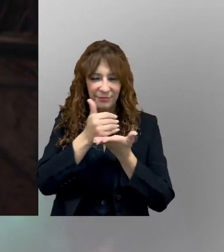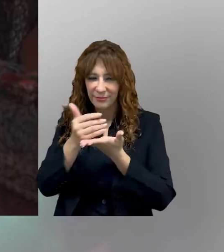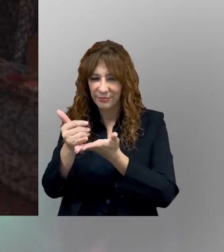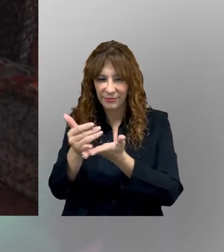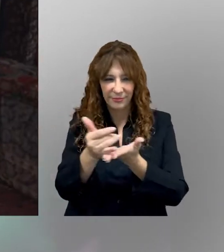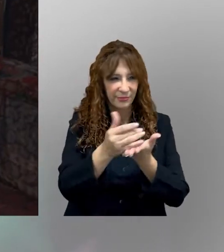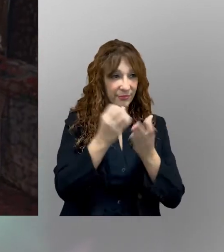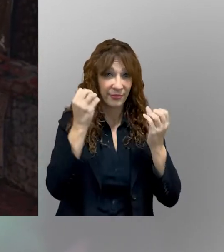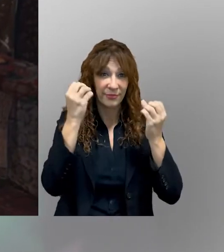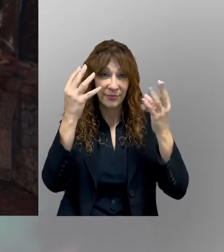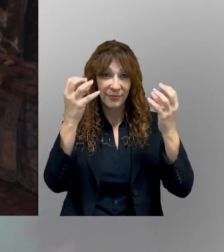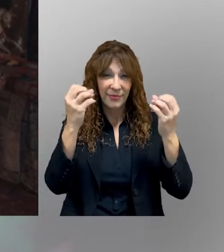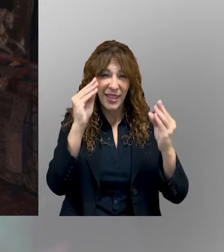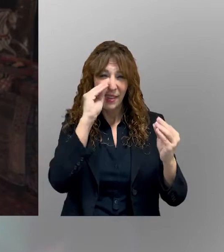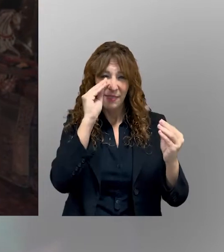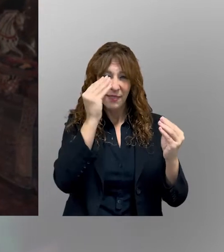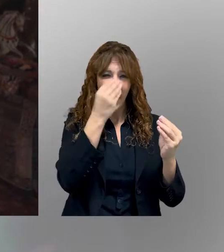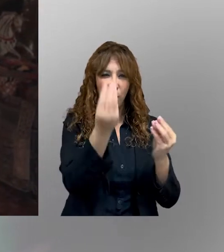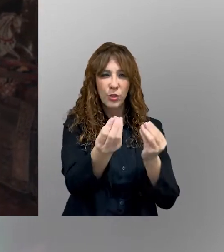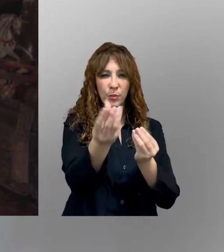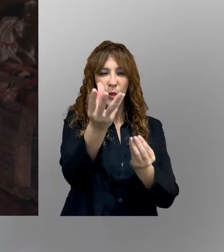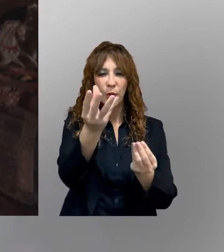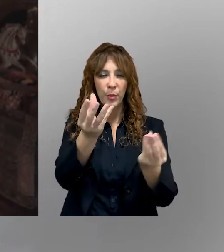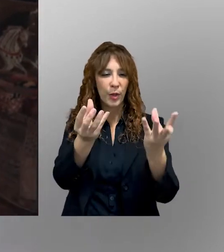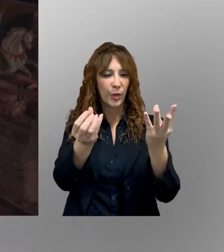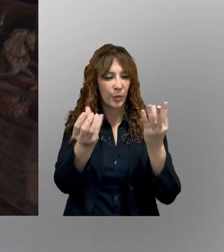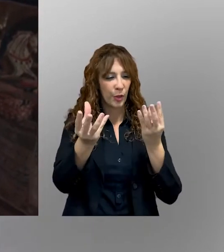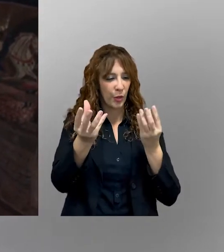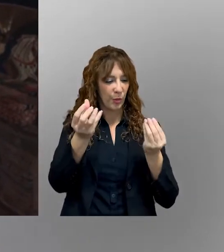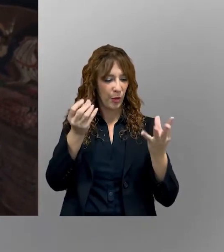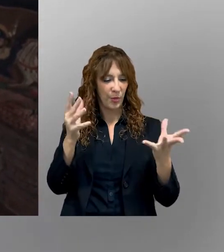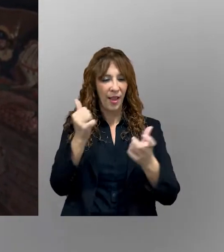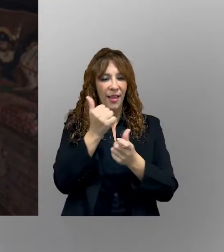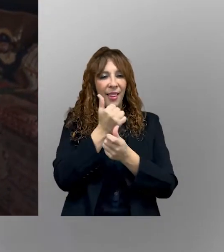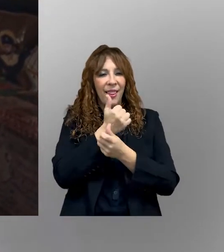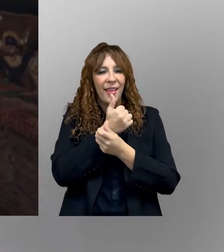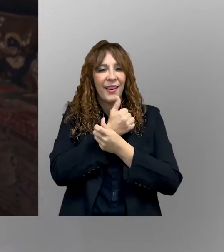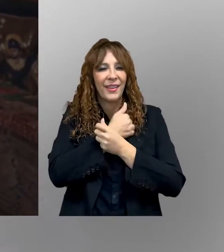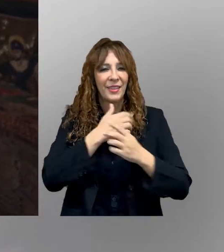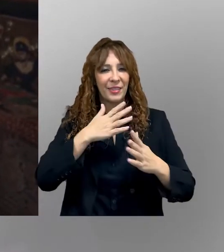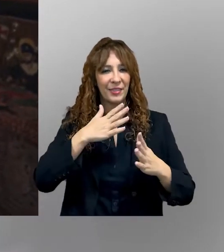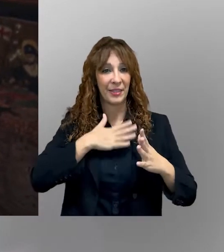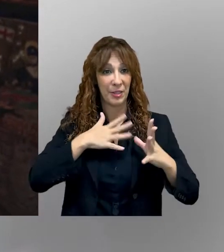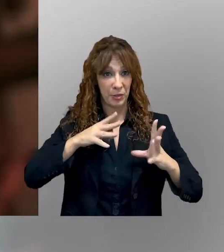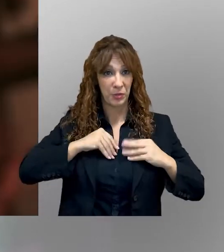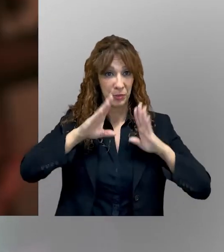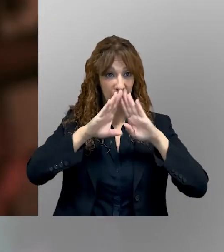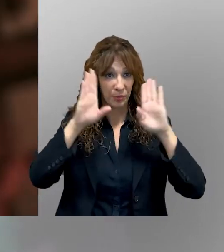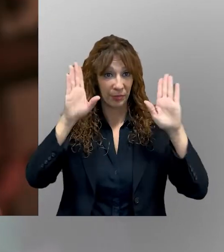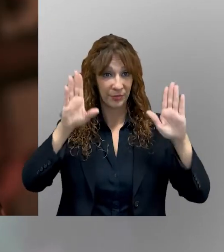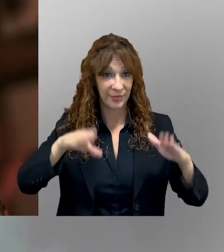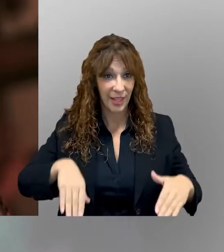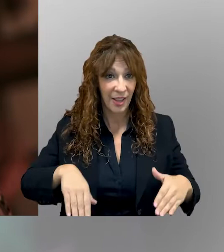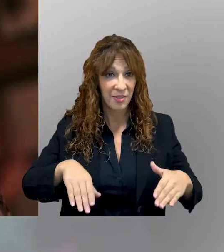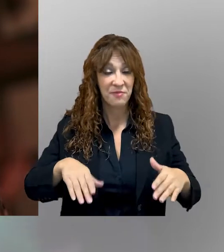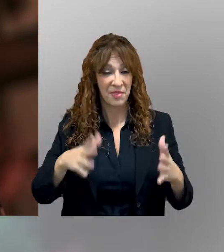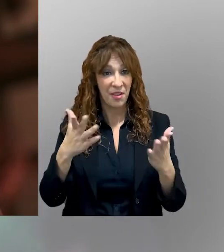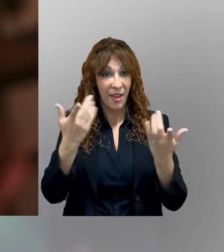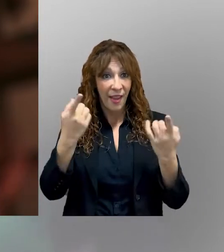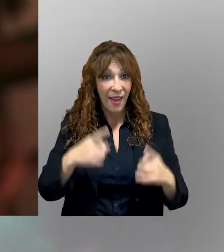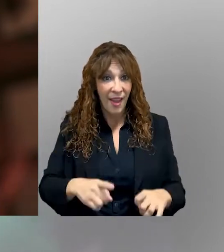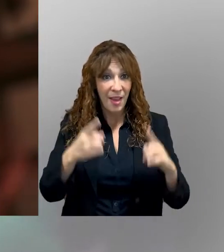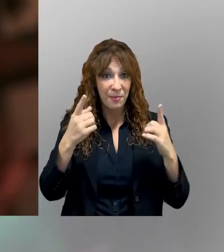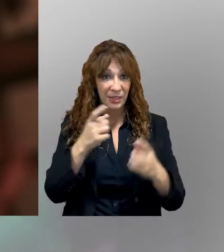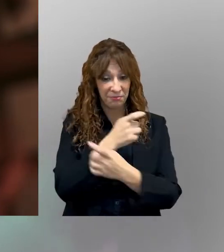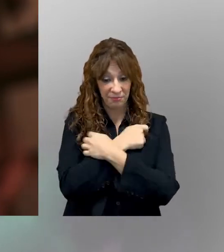cultivar 1000 jardines de amor en su propio lugar. Cuando se cansa